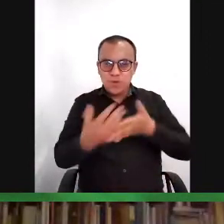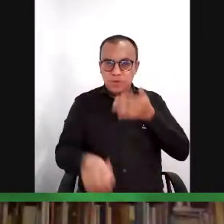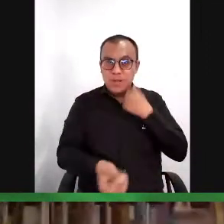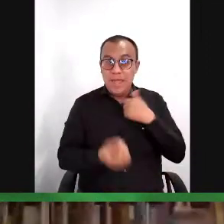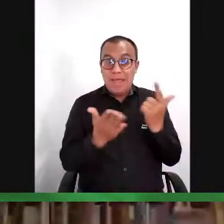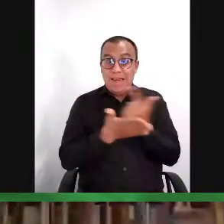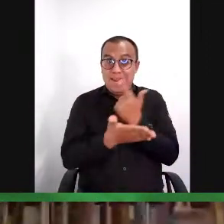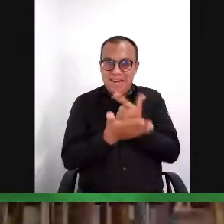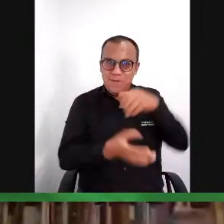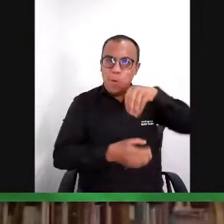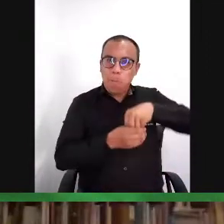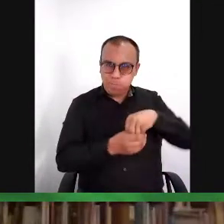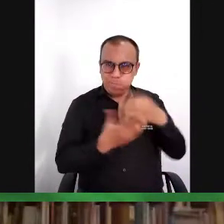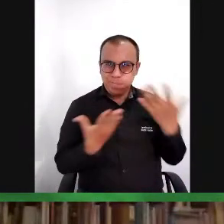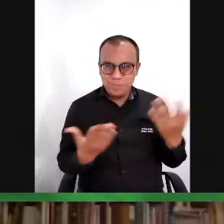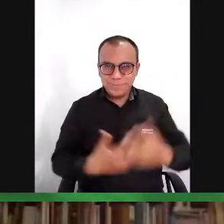mencionado.